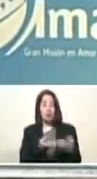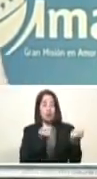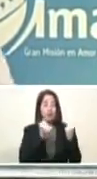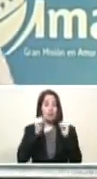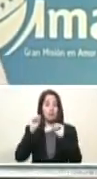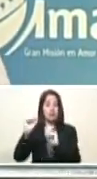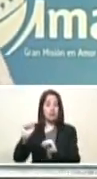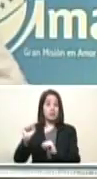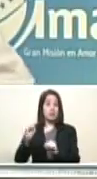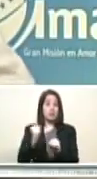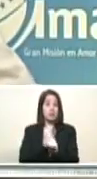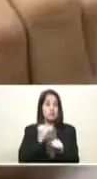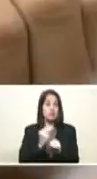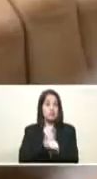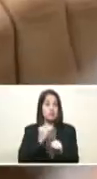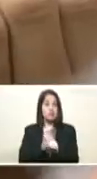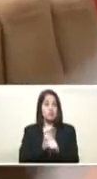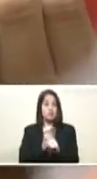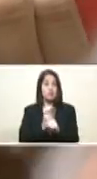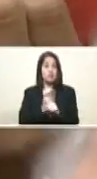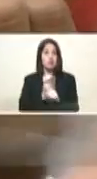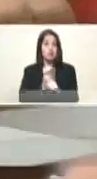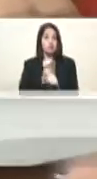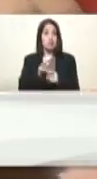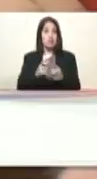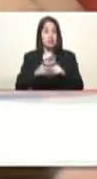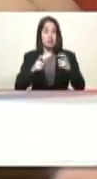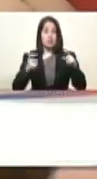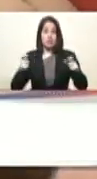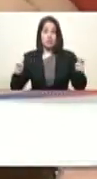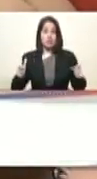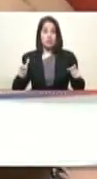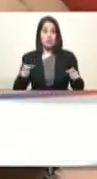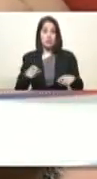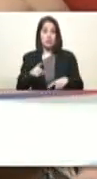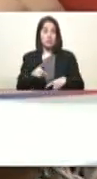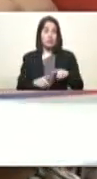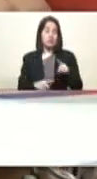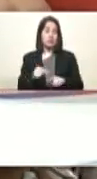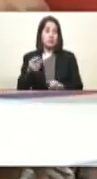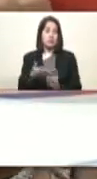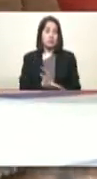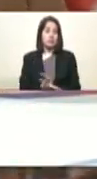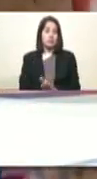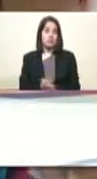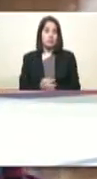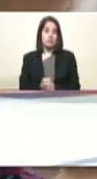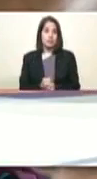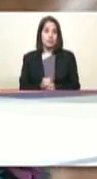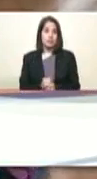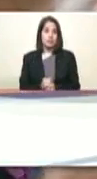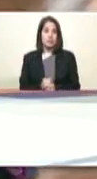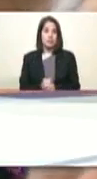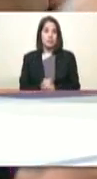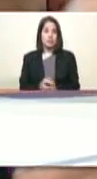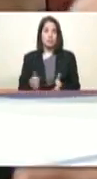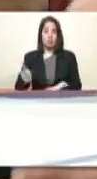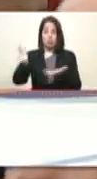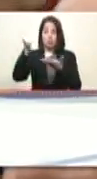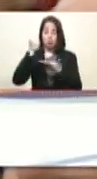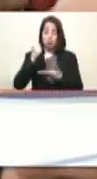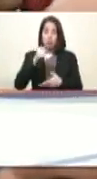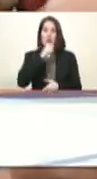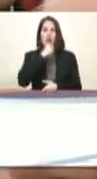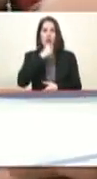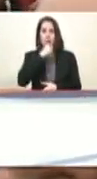salario, del Cestatic, garantizando la expansión de Hogares de la Patria, garantizando las pensiones de los pensionados y